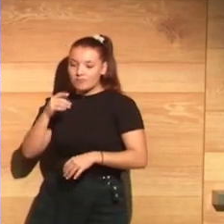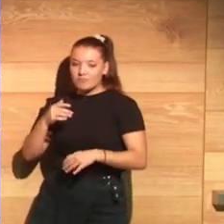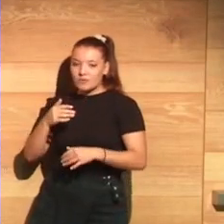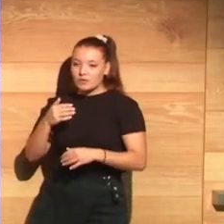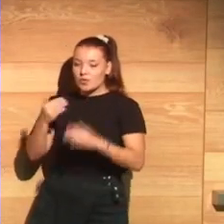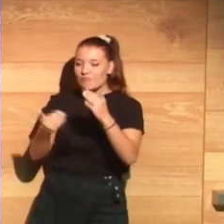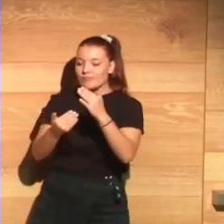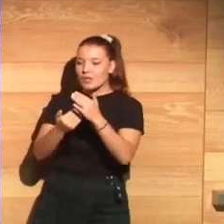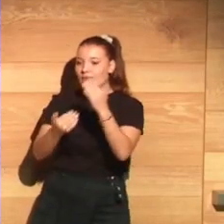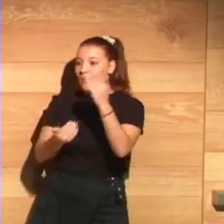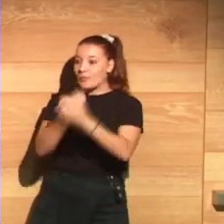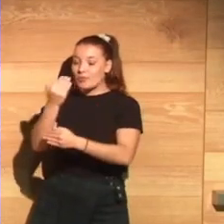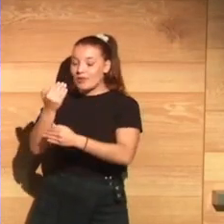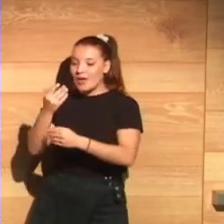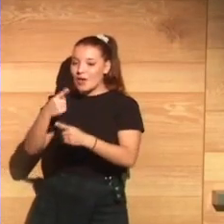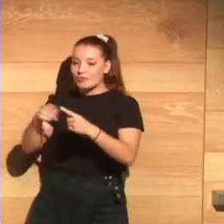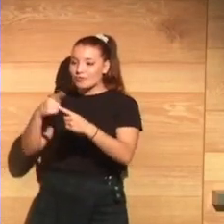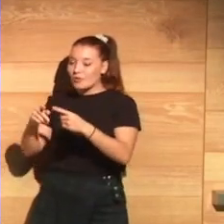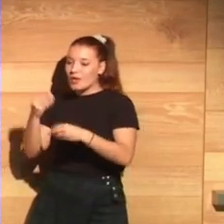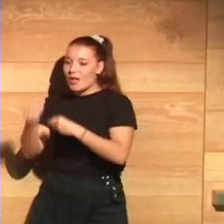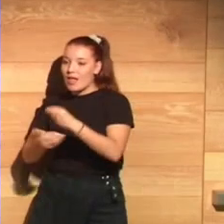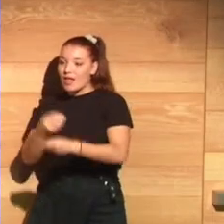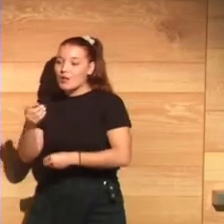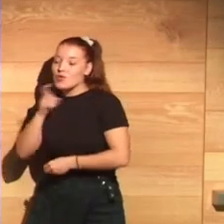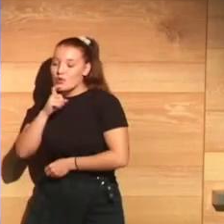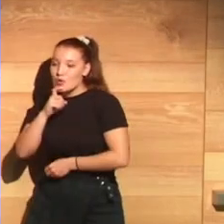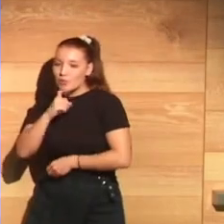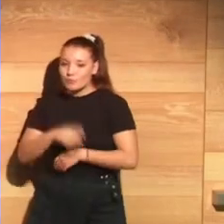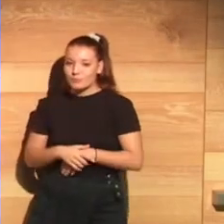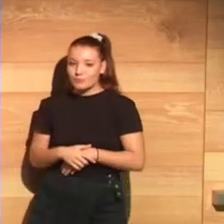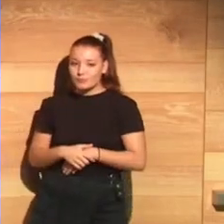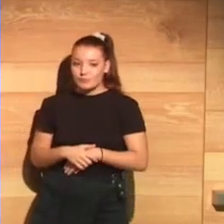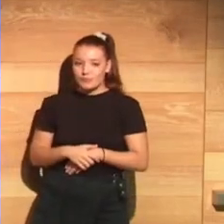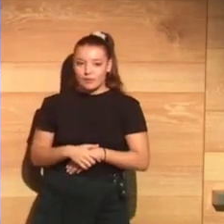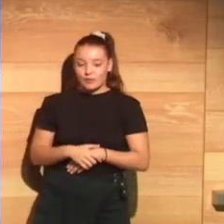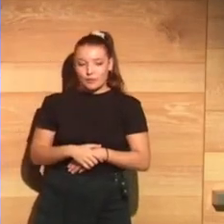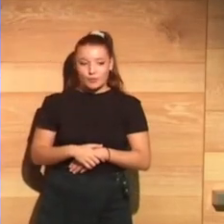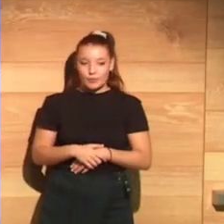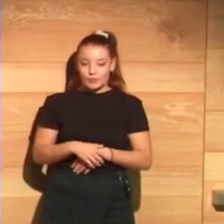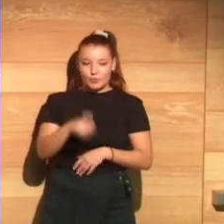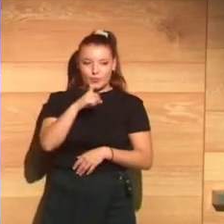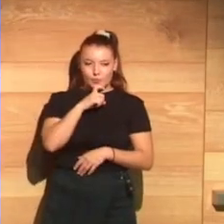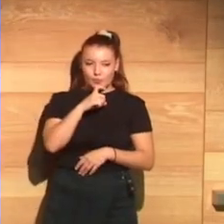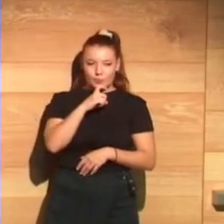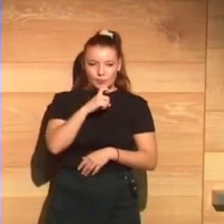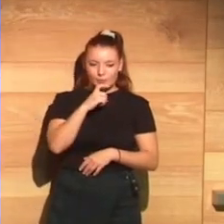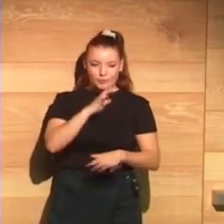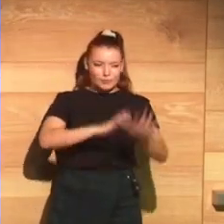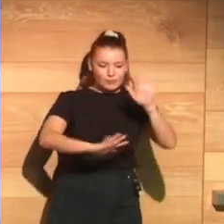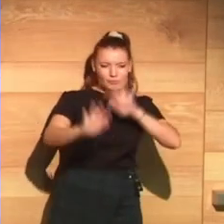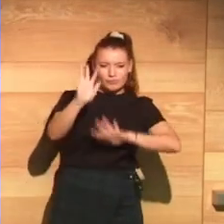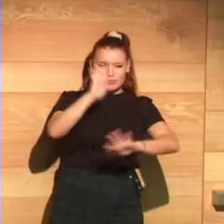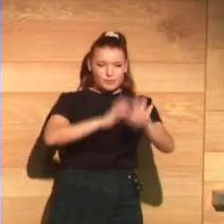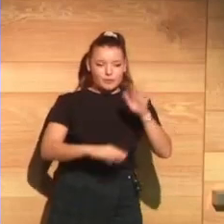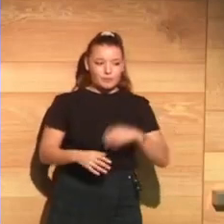se preparan, cuál es esto que le dicen a los guionistas de, bueno, ¿y cuál es tu rutina? Pues, ¿cuál es tu rutina, María? La rutina es un desastre, vamos,